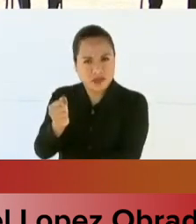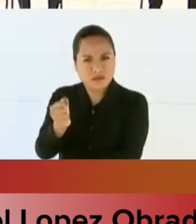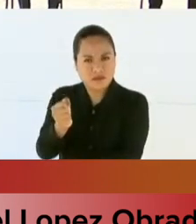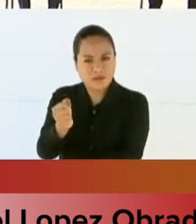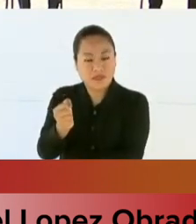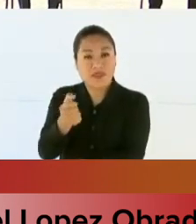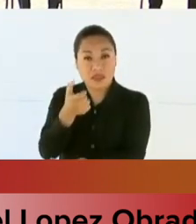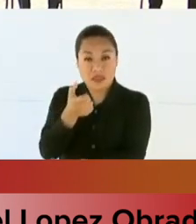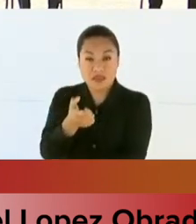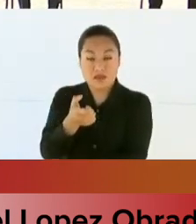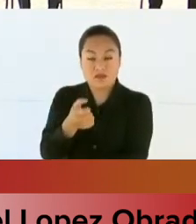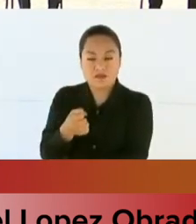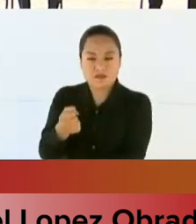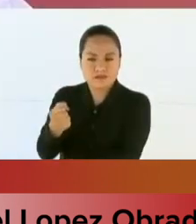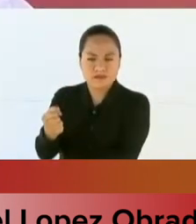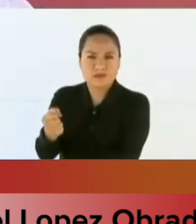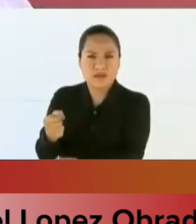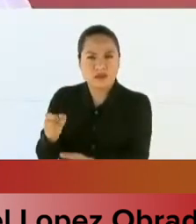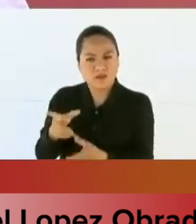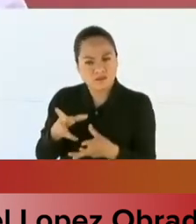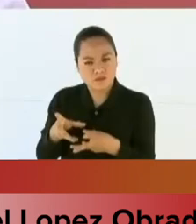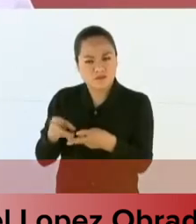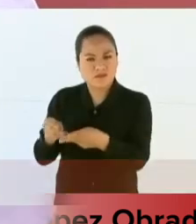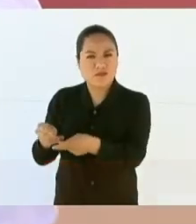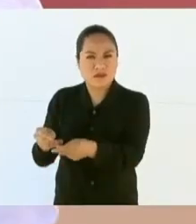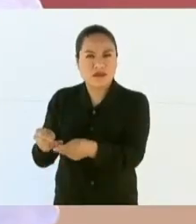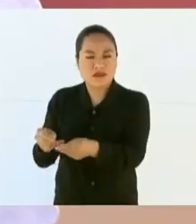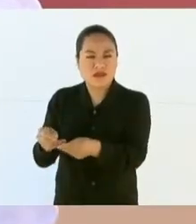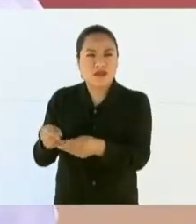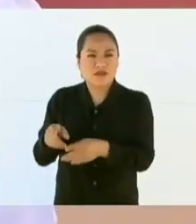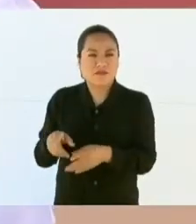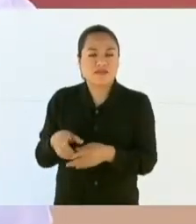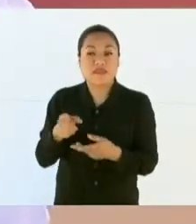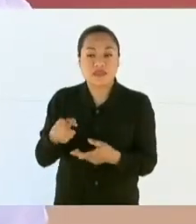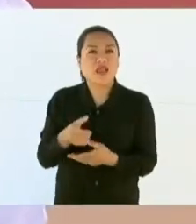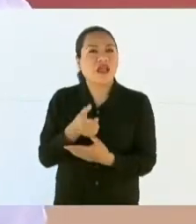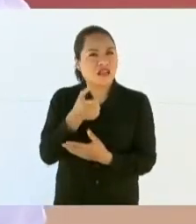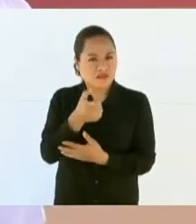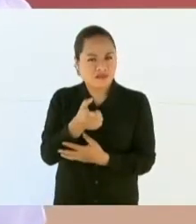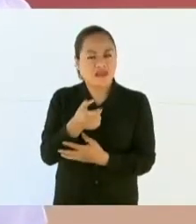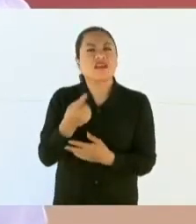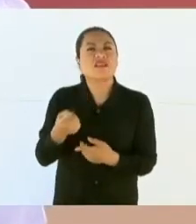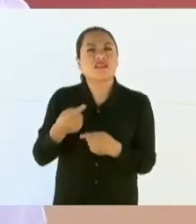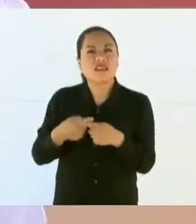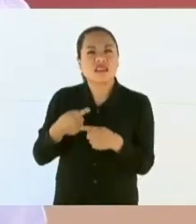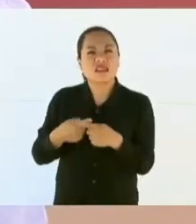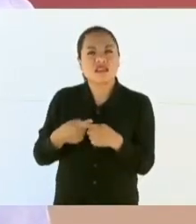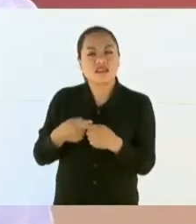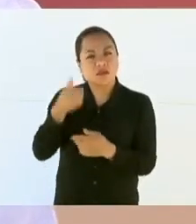el presupuesto, que es dinero del pueblo.